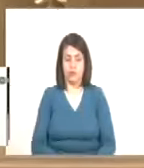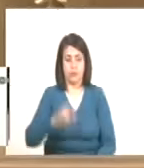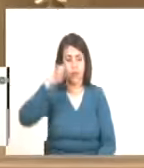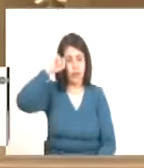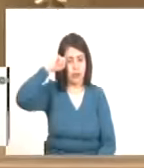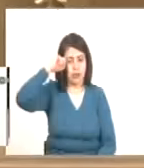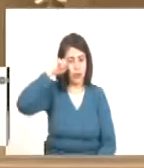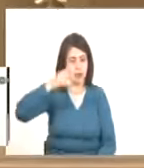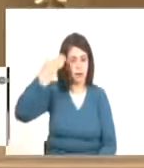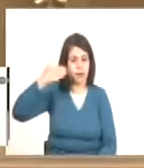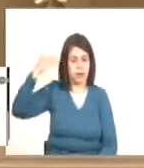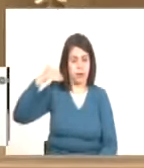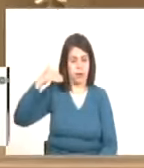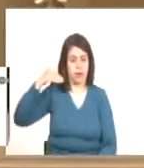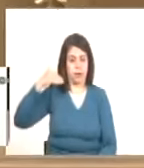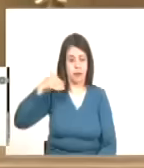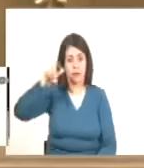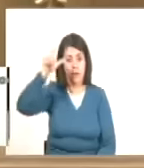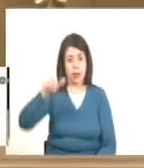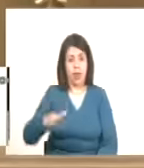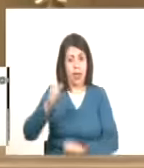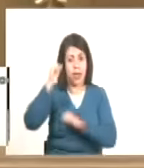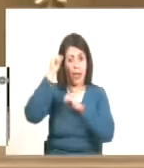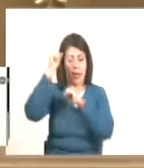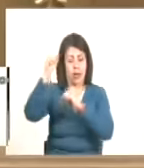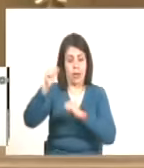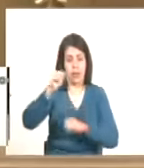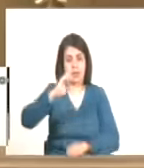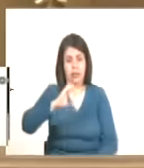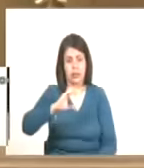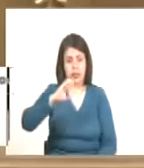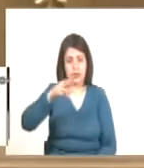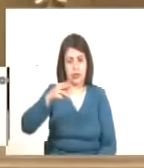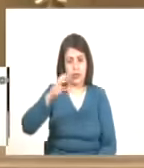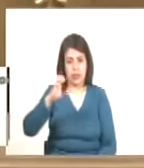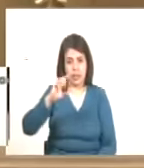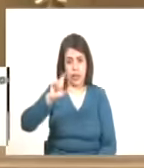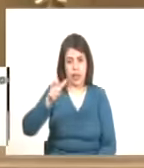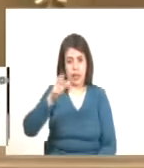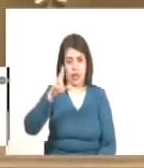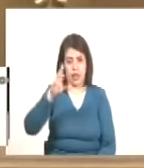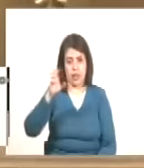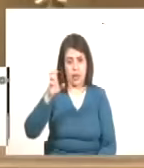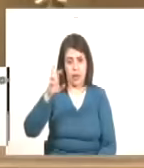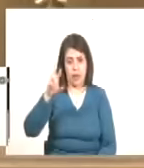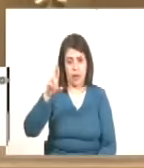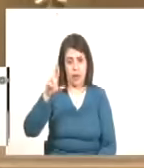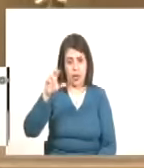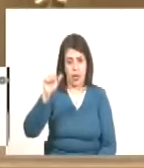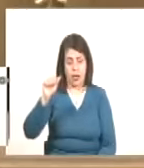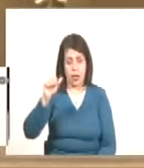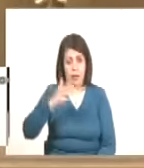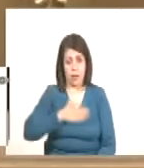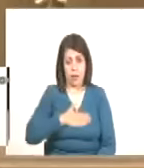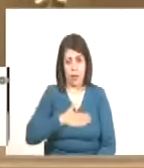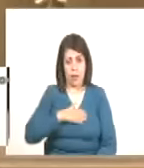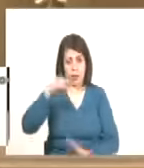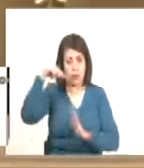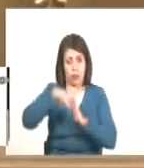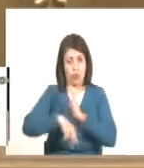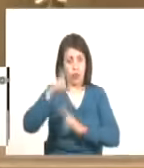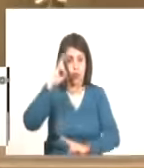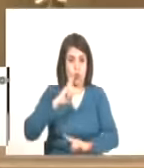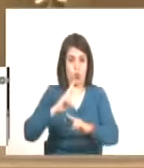rememorar al comandante guerrillero heroico Ernesto Che Guevara, y es para mí un profundo